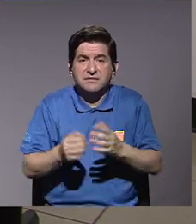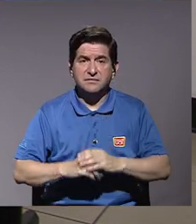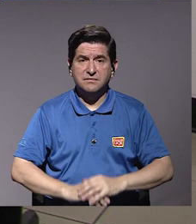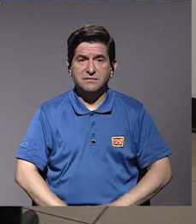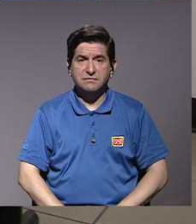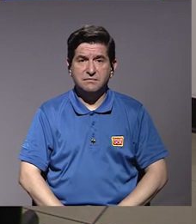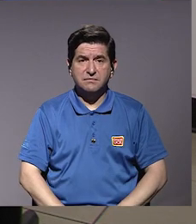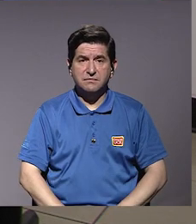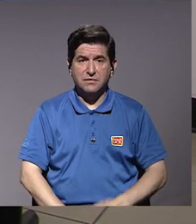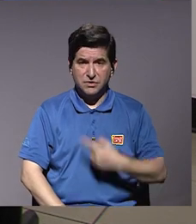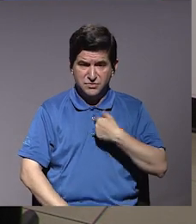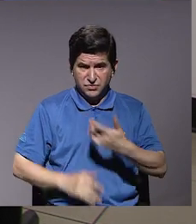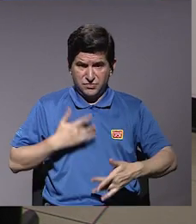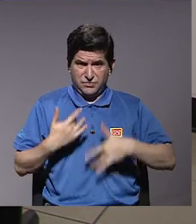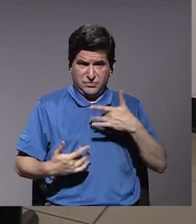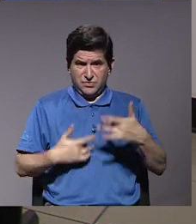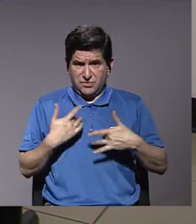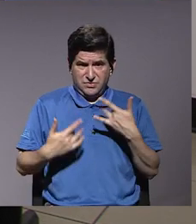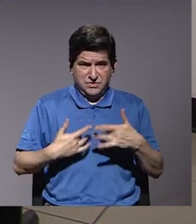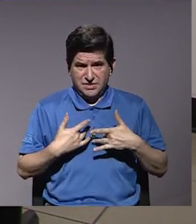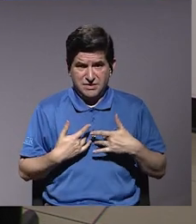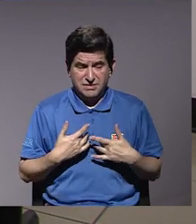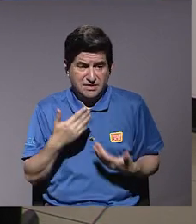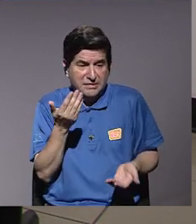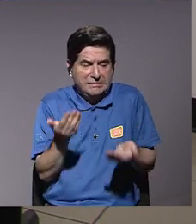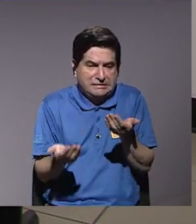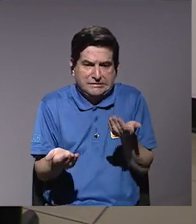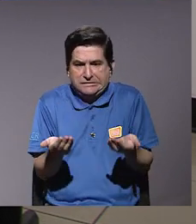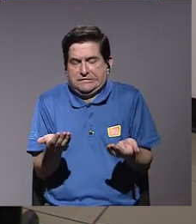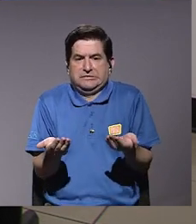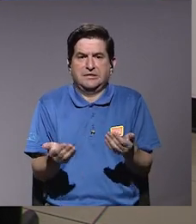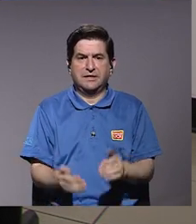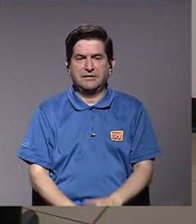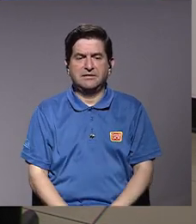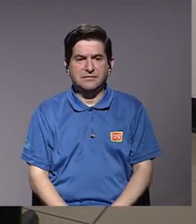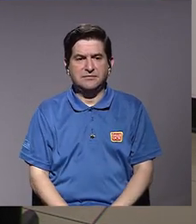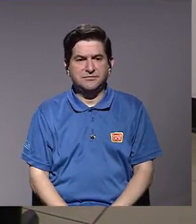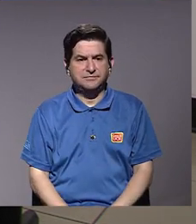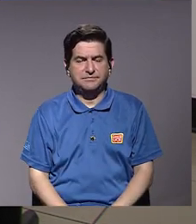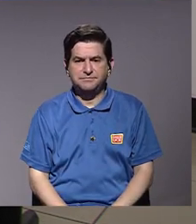ejemplo, si una siente que se le está